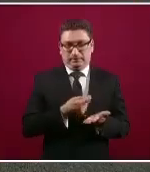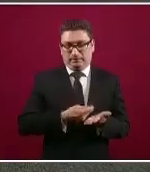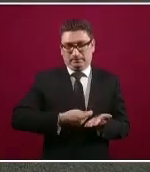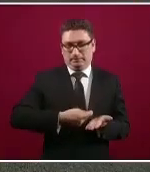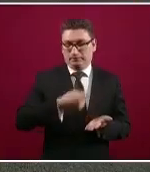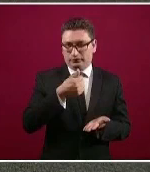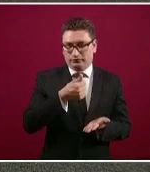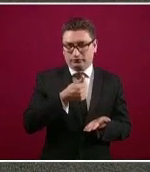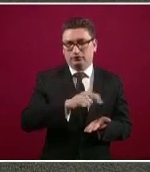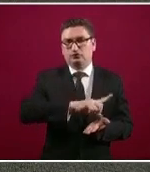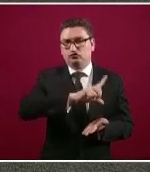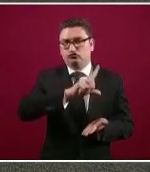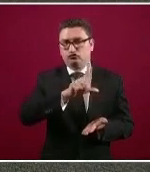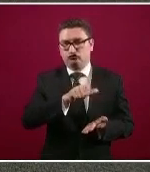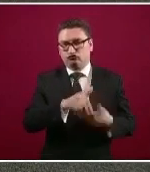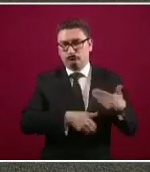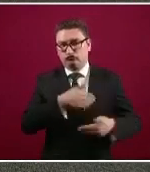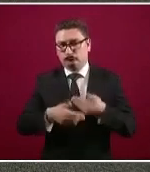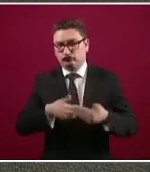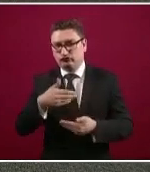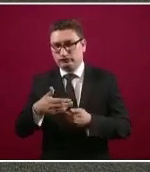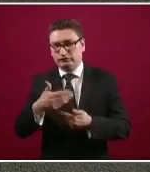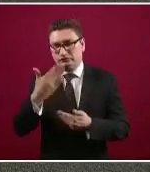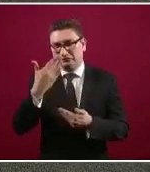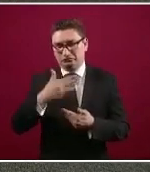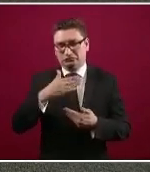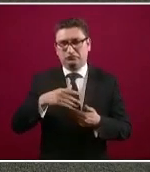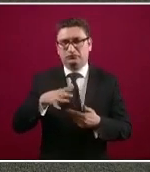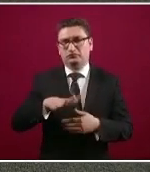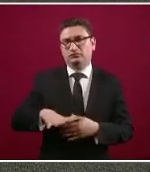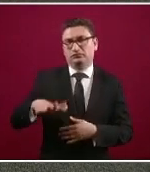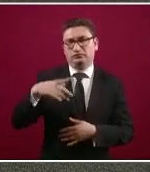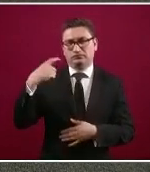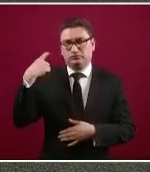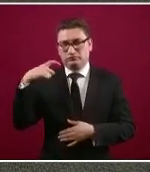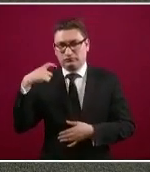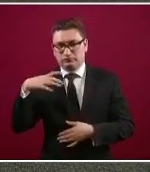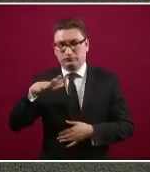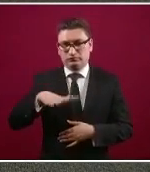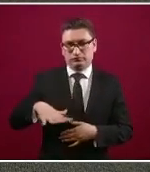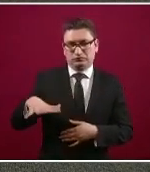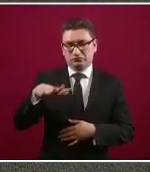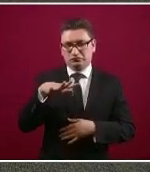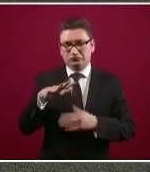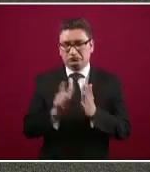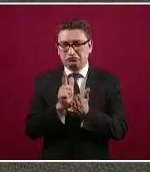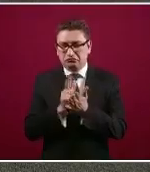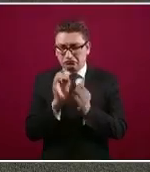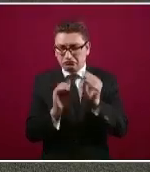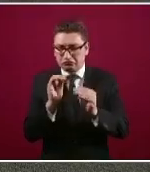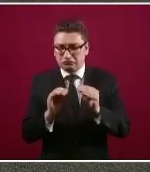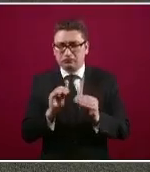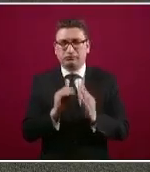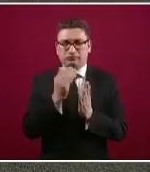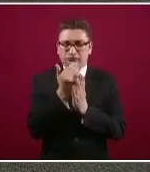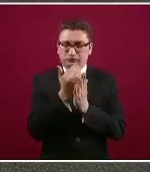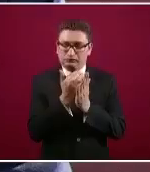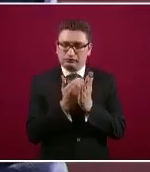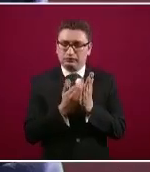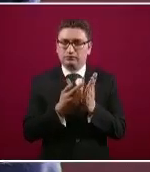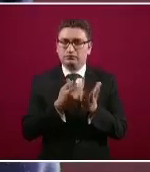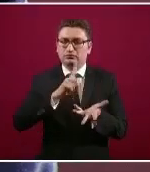que después en el Constituyente de Querétaro quede establecido el derecho de